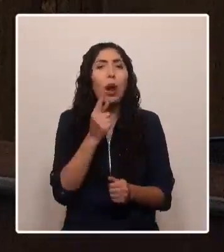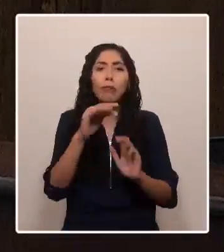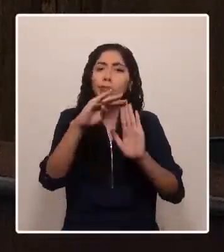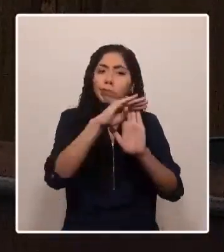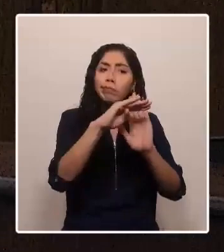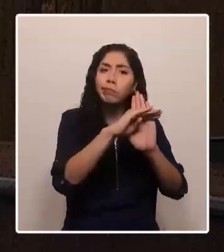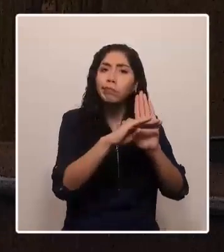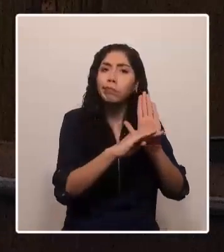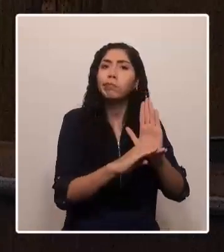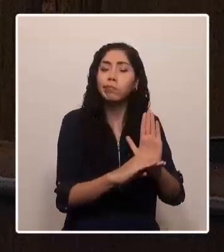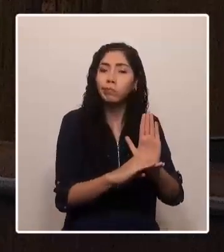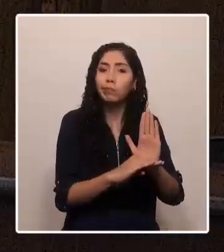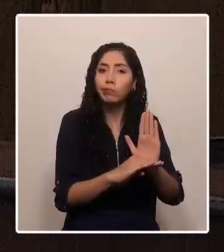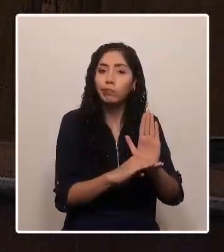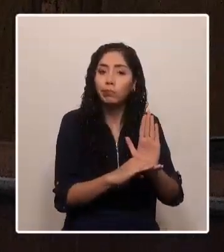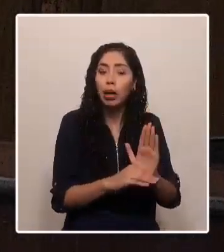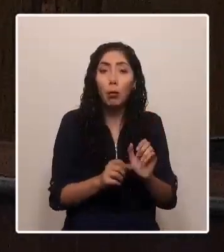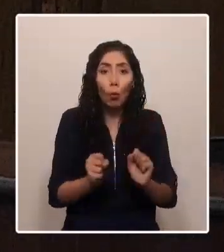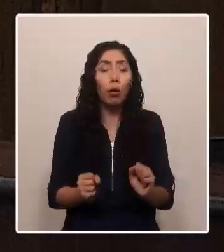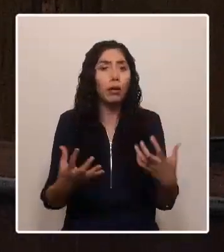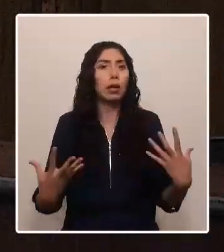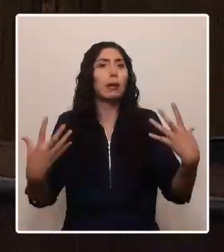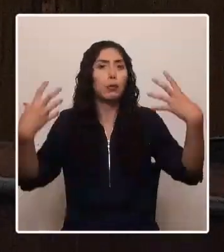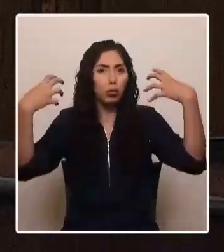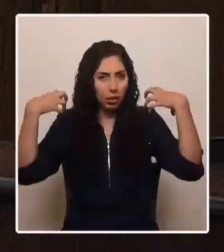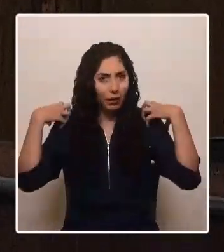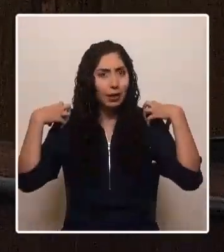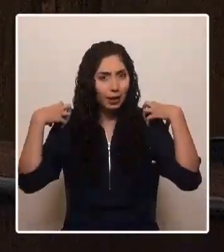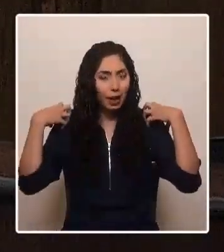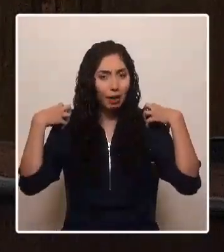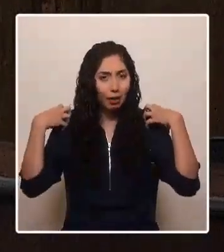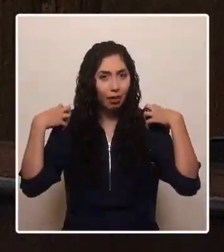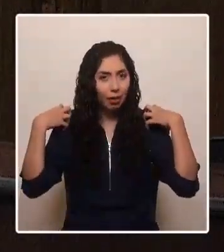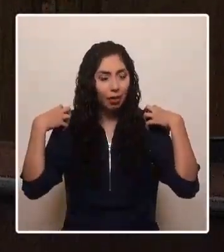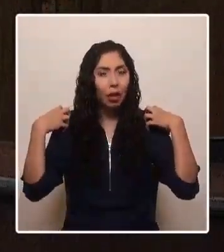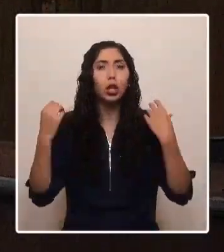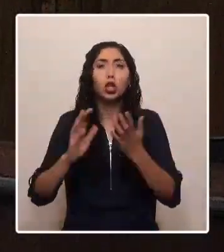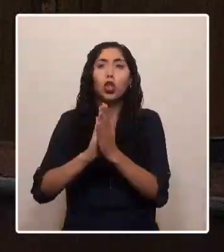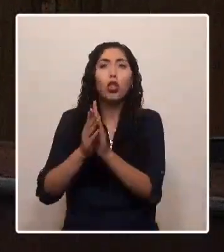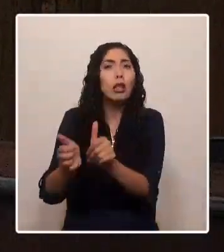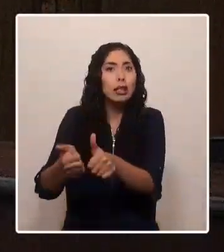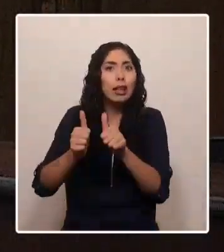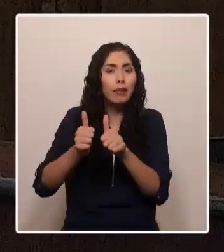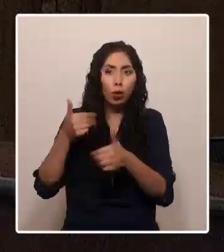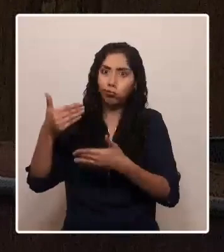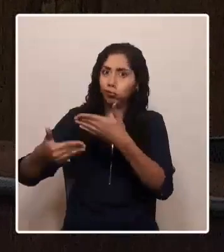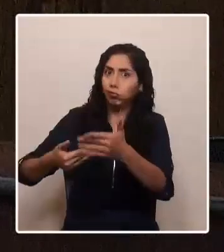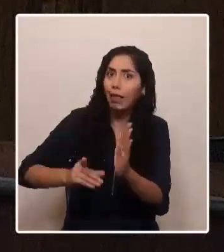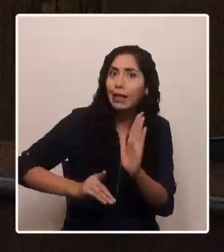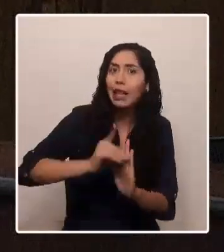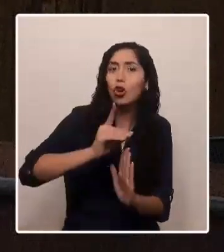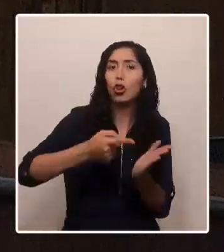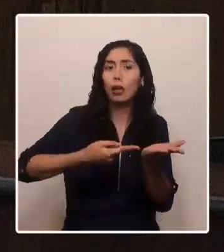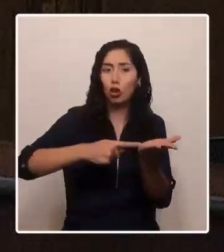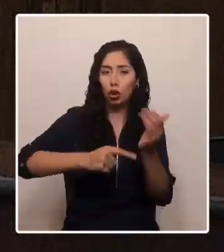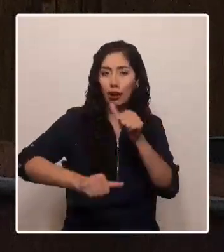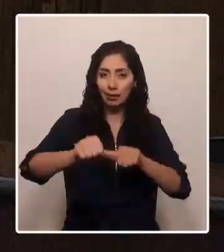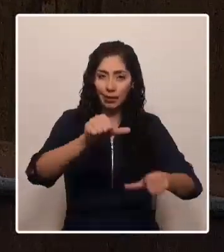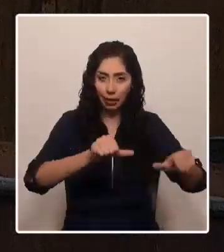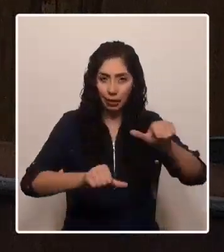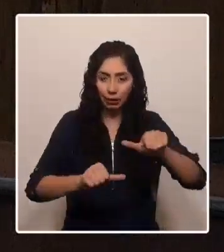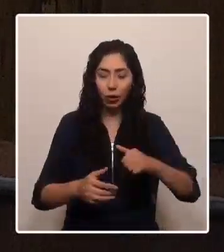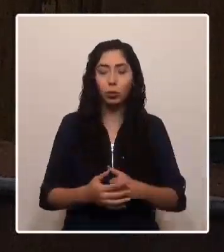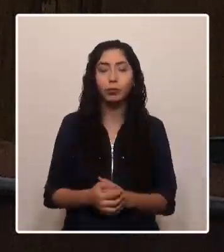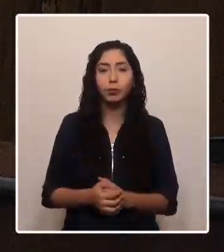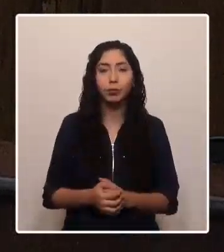que asuman con solvencia, responsabilidad y capacidad los retos del acelerado desarrollo tecnológico y científico.